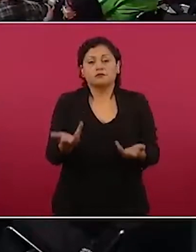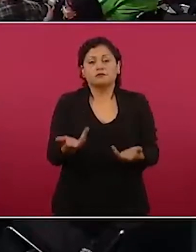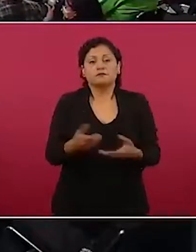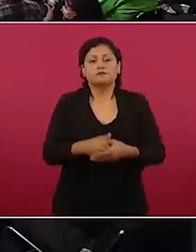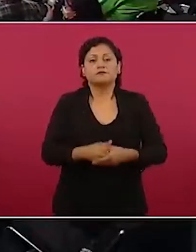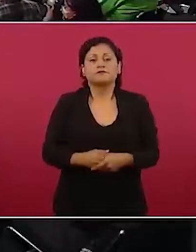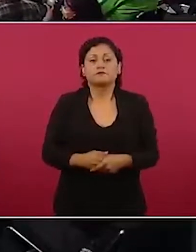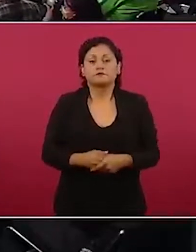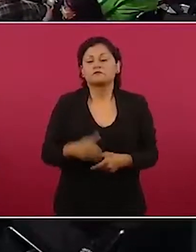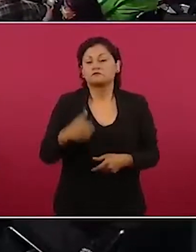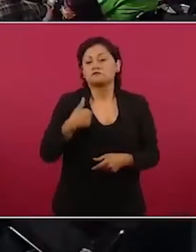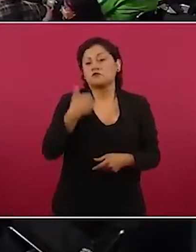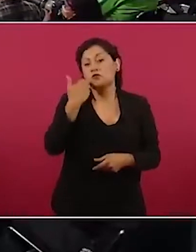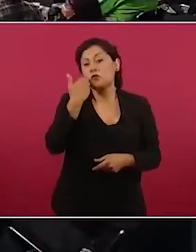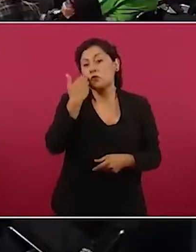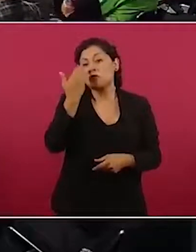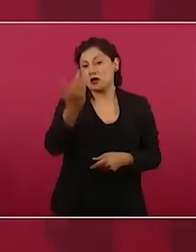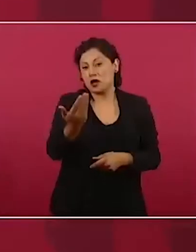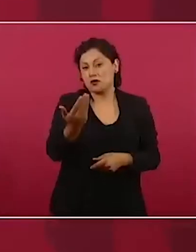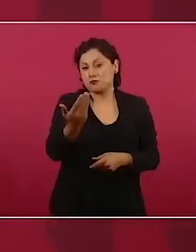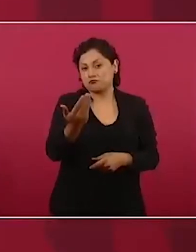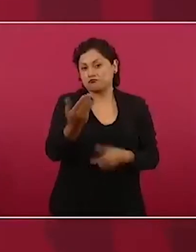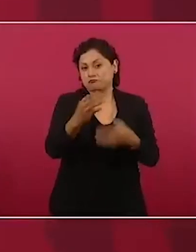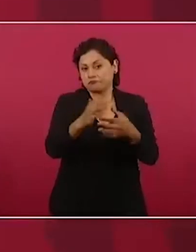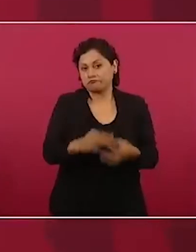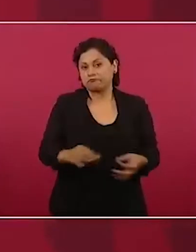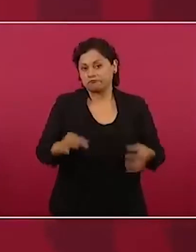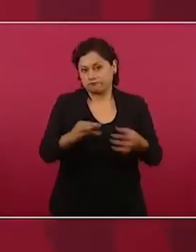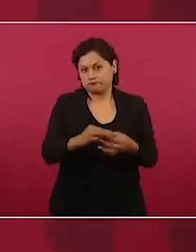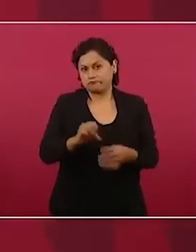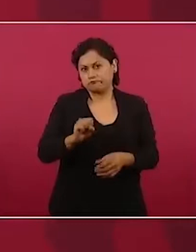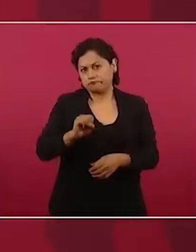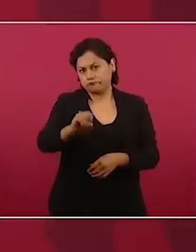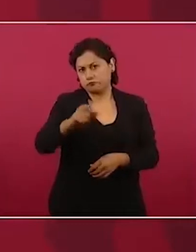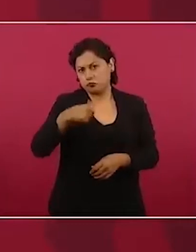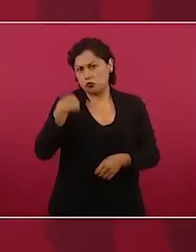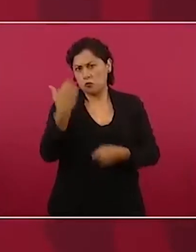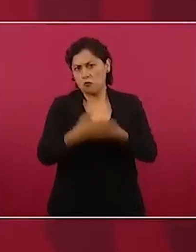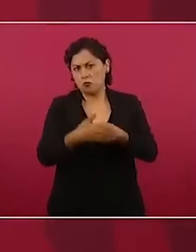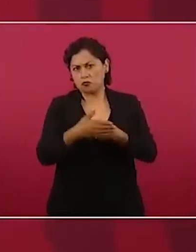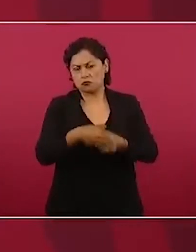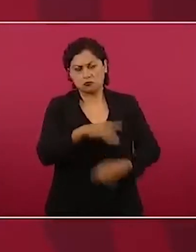plantear que si voy a pedir al presidente del aire